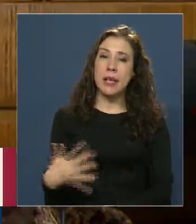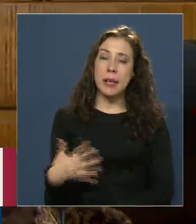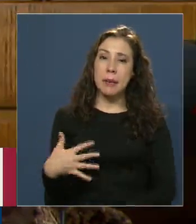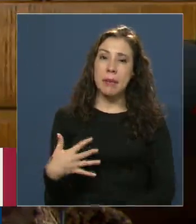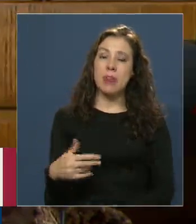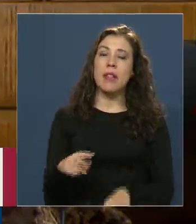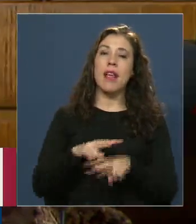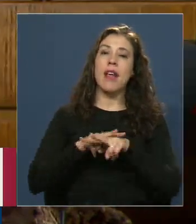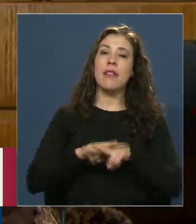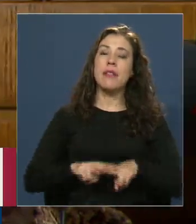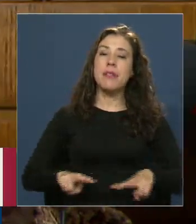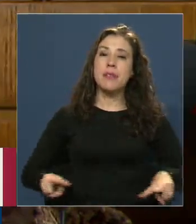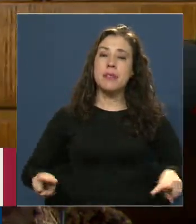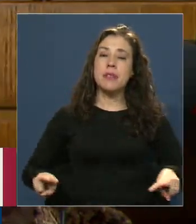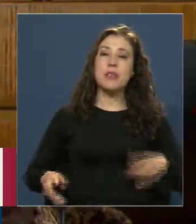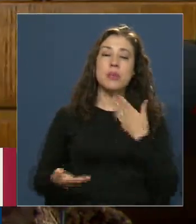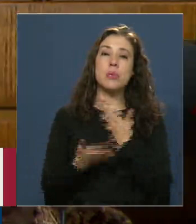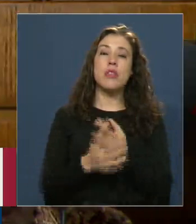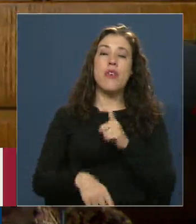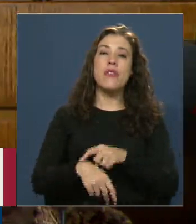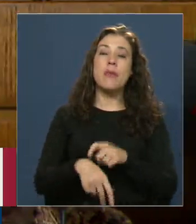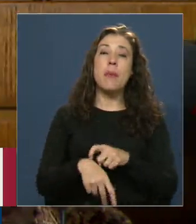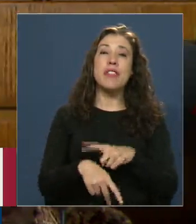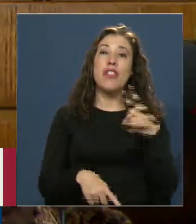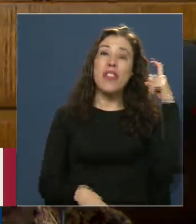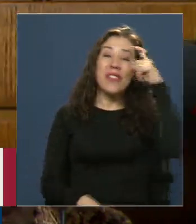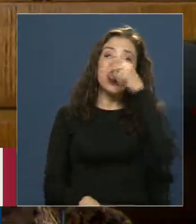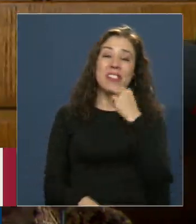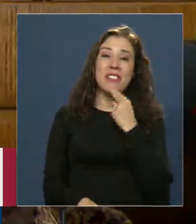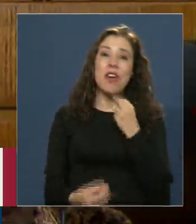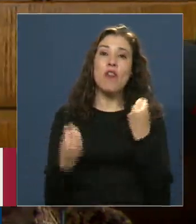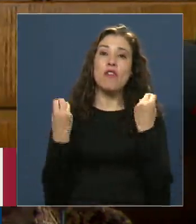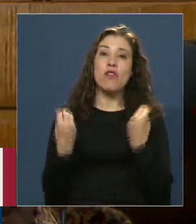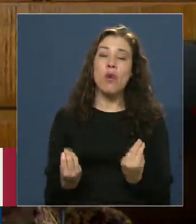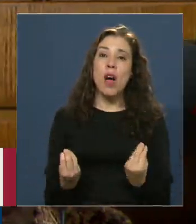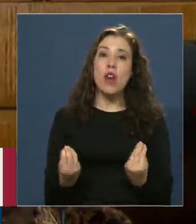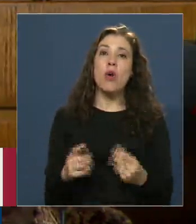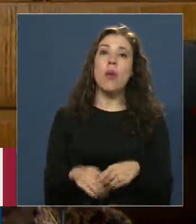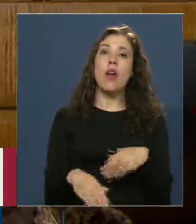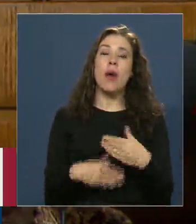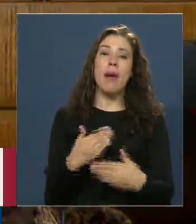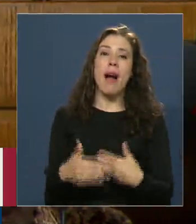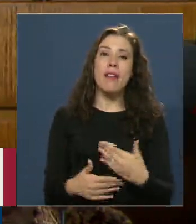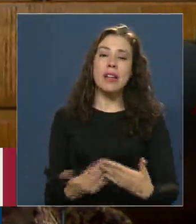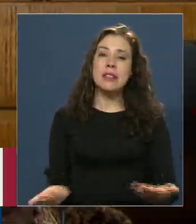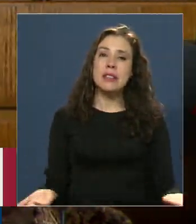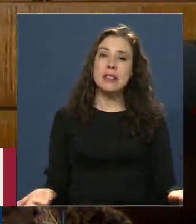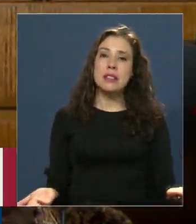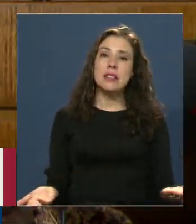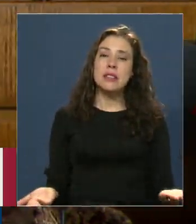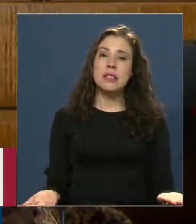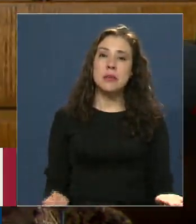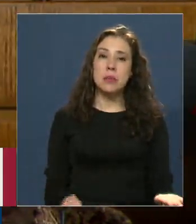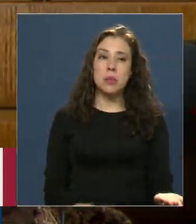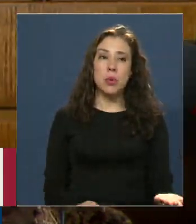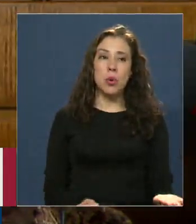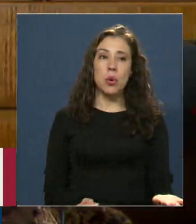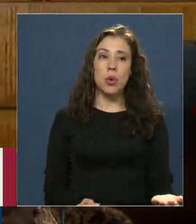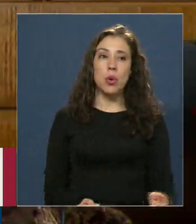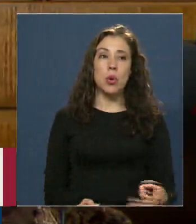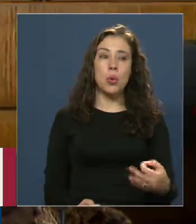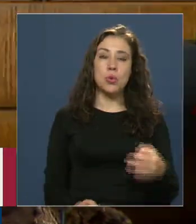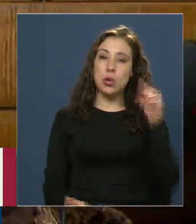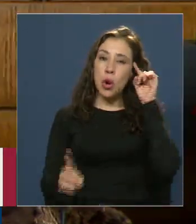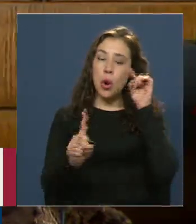una tranquilidad en los momentos de dificultad. Qué bueno que estemos dando un paso justamente en la